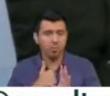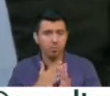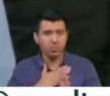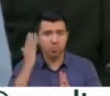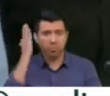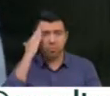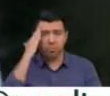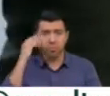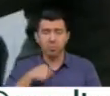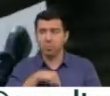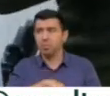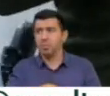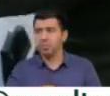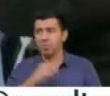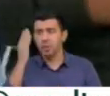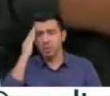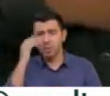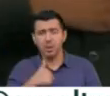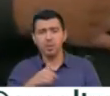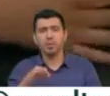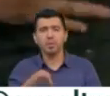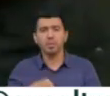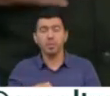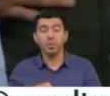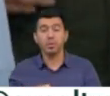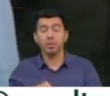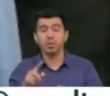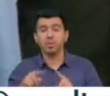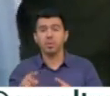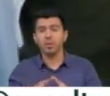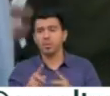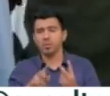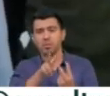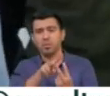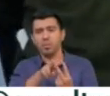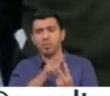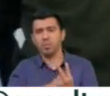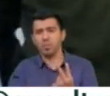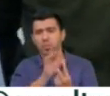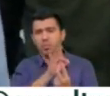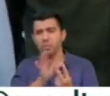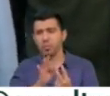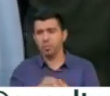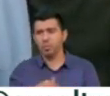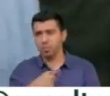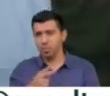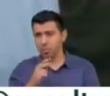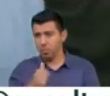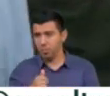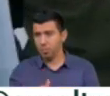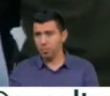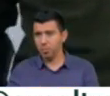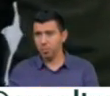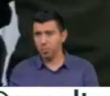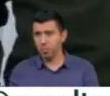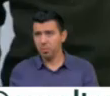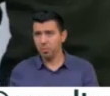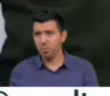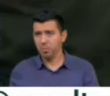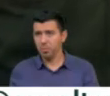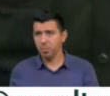mi intimidad votaré por alguna de las dos opciones. Pero muy bueno lo que acabó